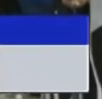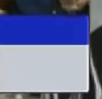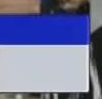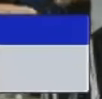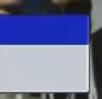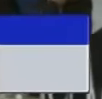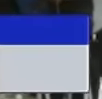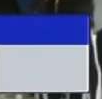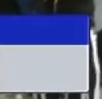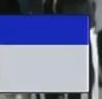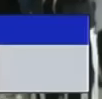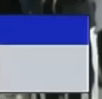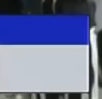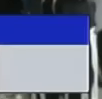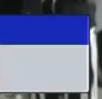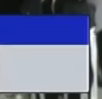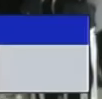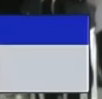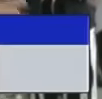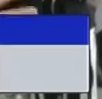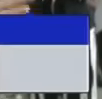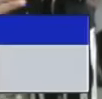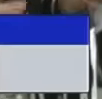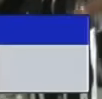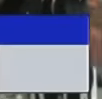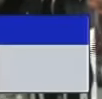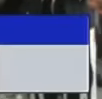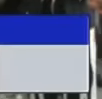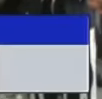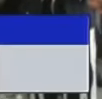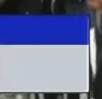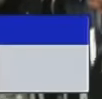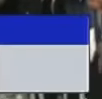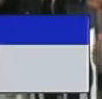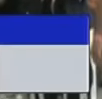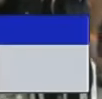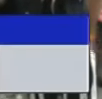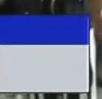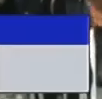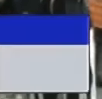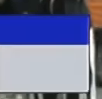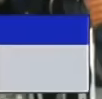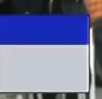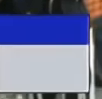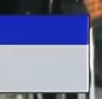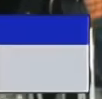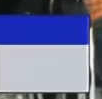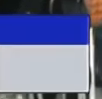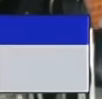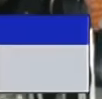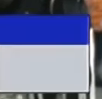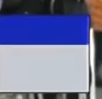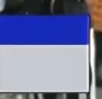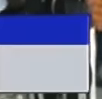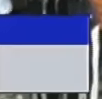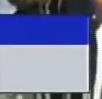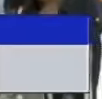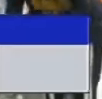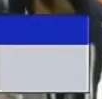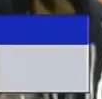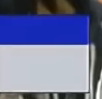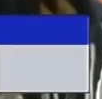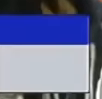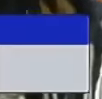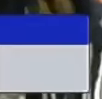Senegal, concurrente ante la República de Cabo Verde y la República de Gambia. También se aprobó la designación